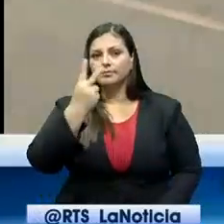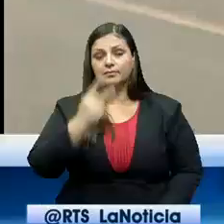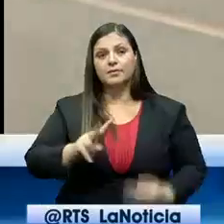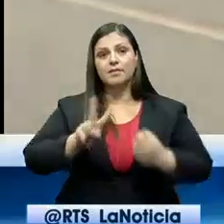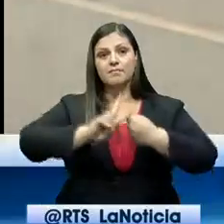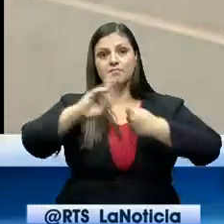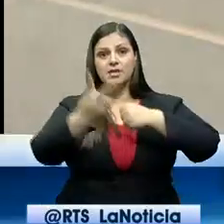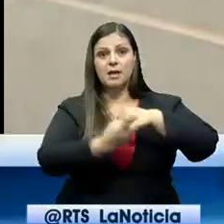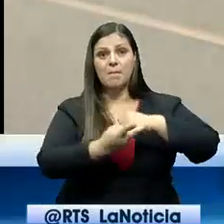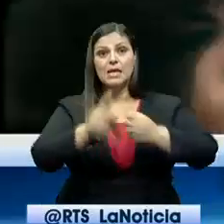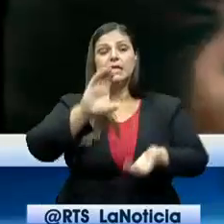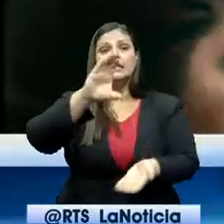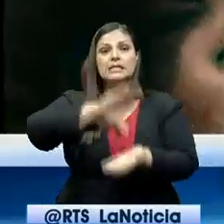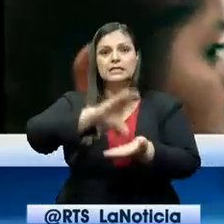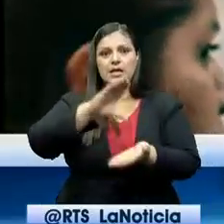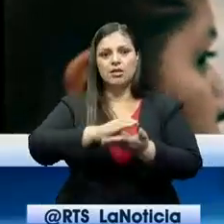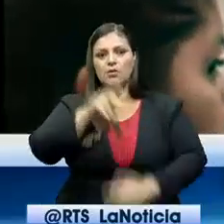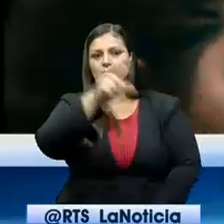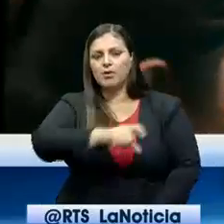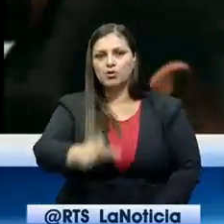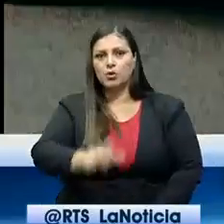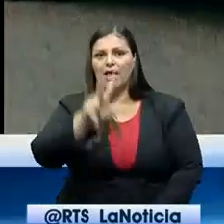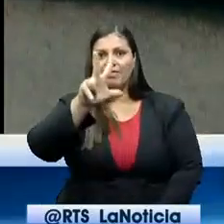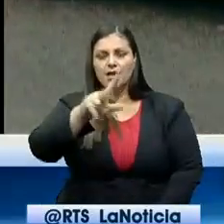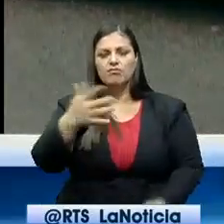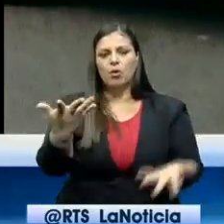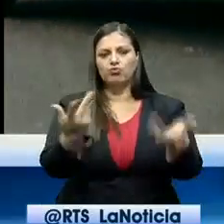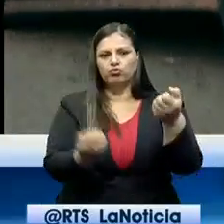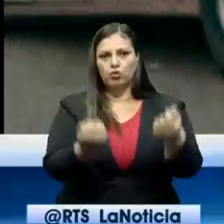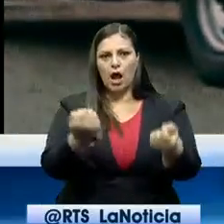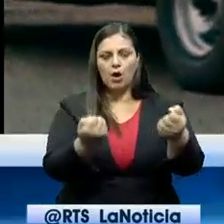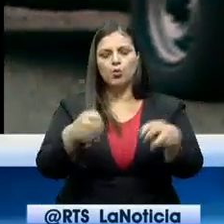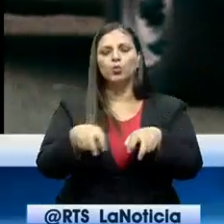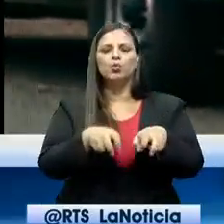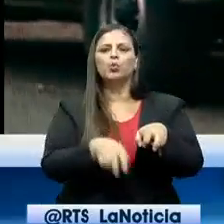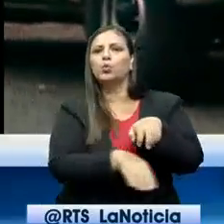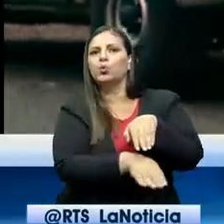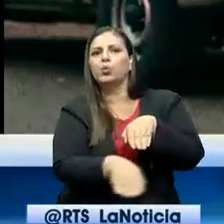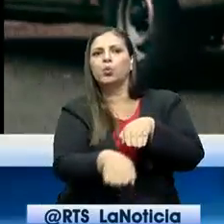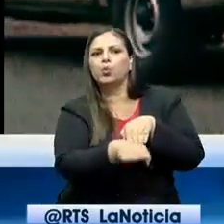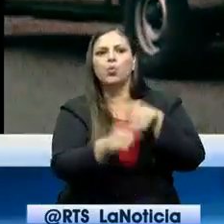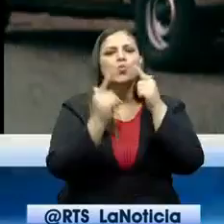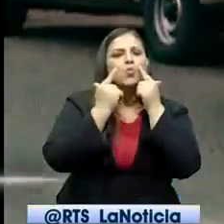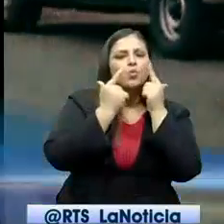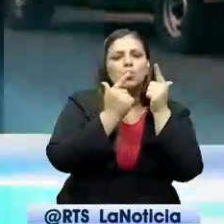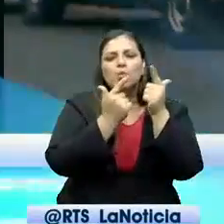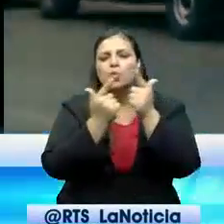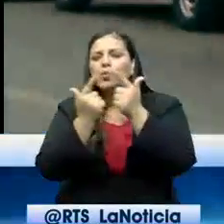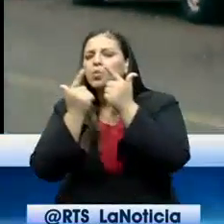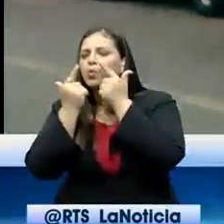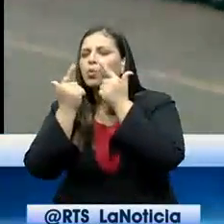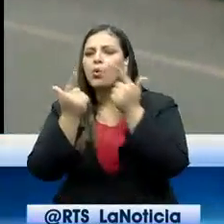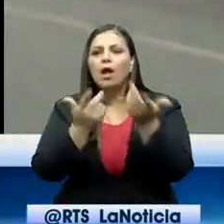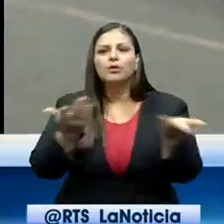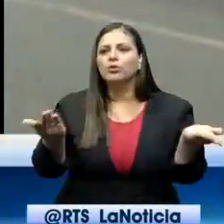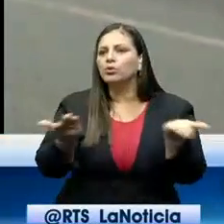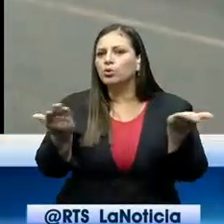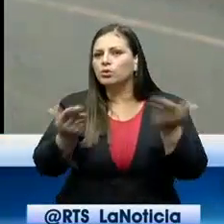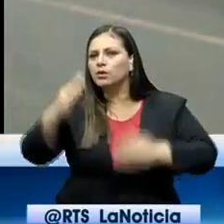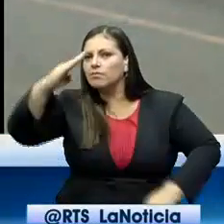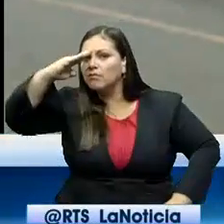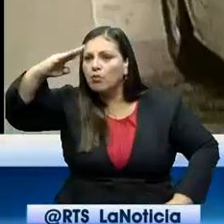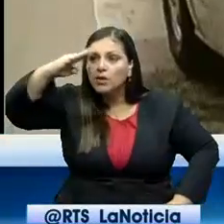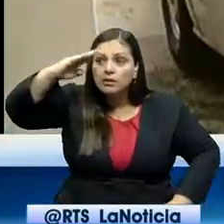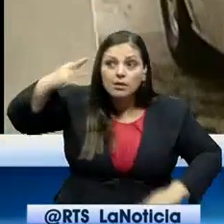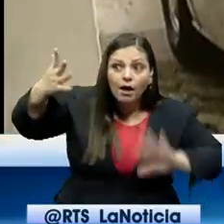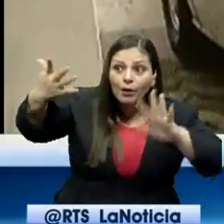Allí se detuvo a 3 personas a bordo de un vehículo. La misión de ellos era patrullar la zona buscando rutas con menor presencia